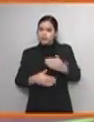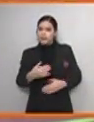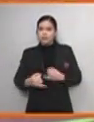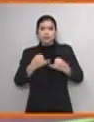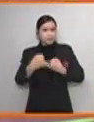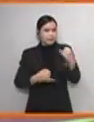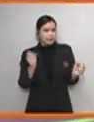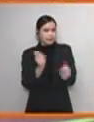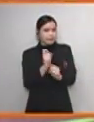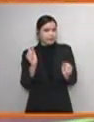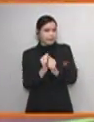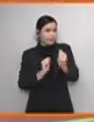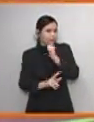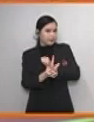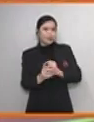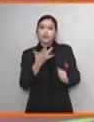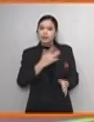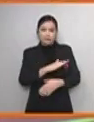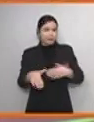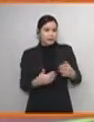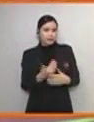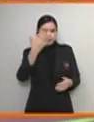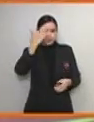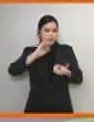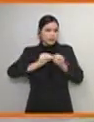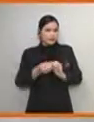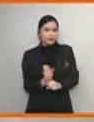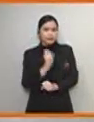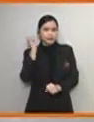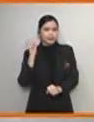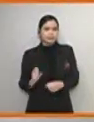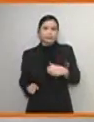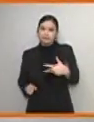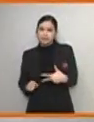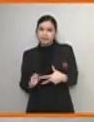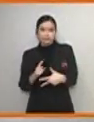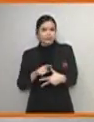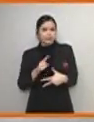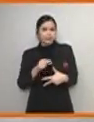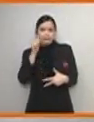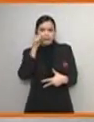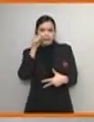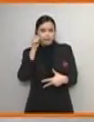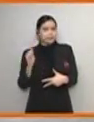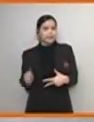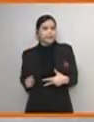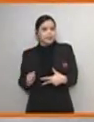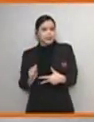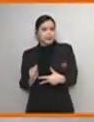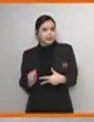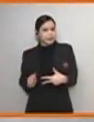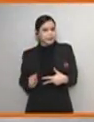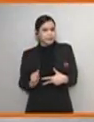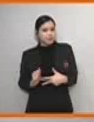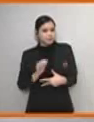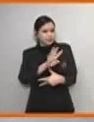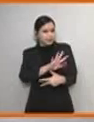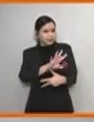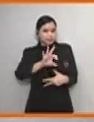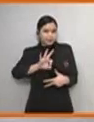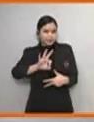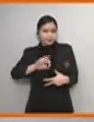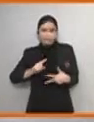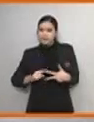Con Pega 3 les deseo mucha suerte. Conoceremos el primer número afortunado. Atentos, porque este es el